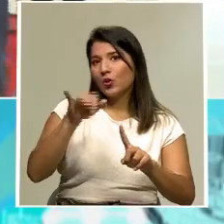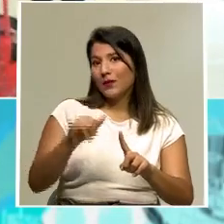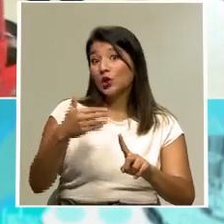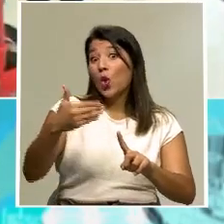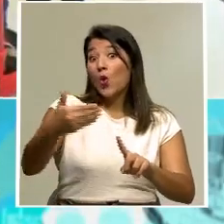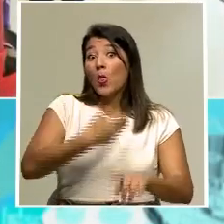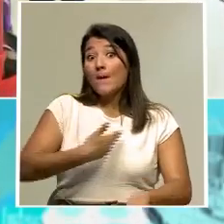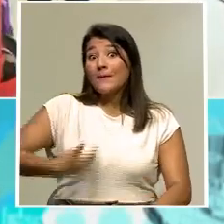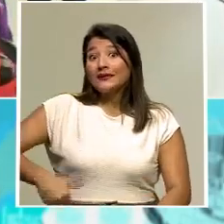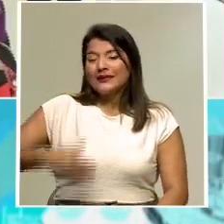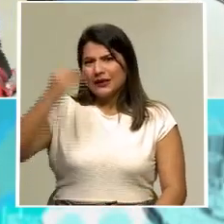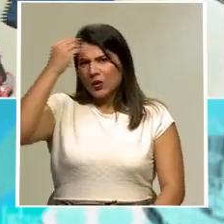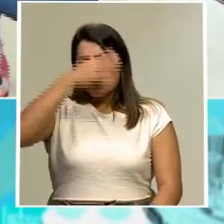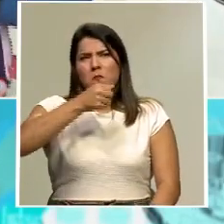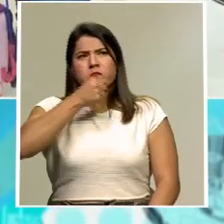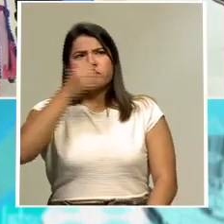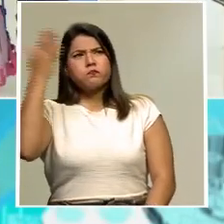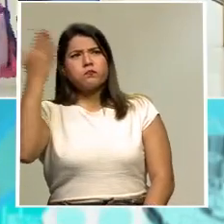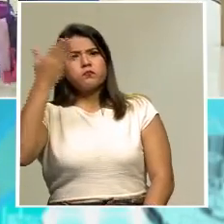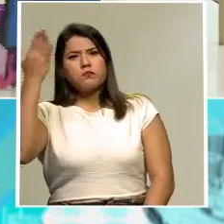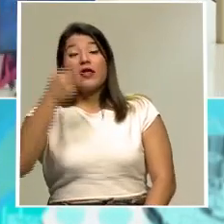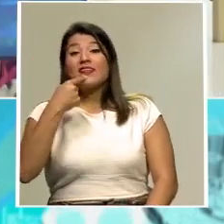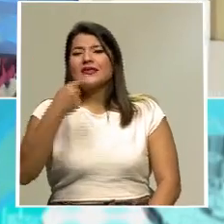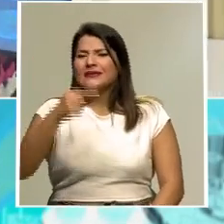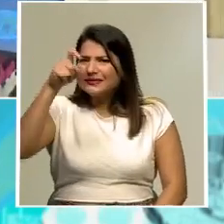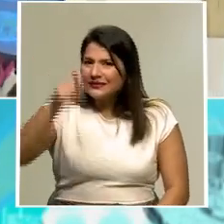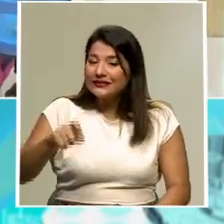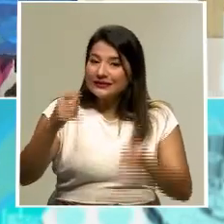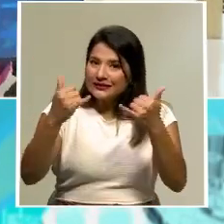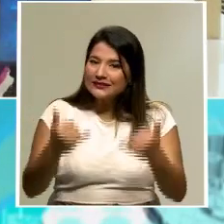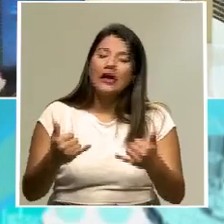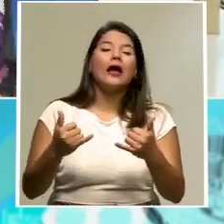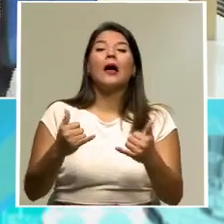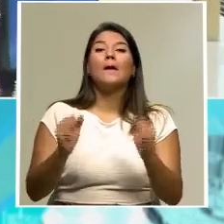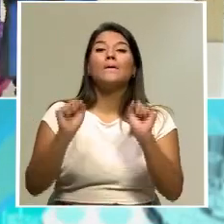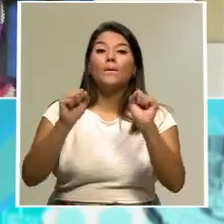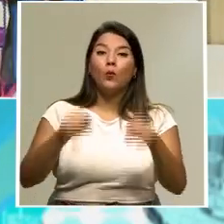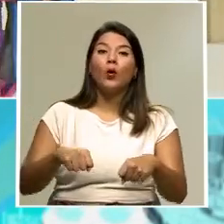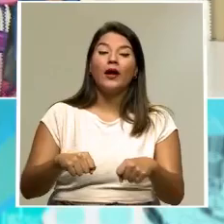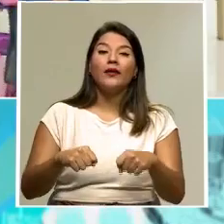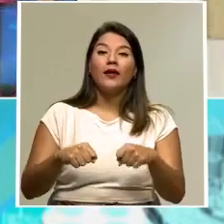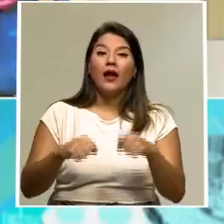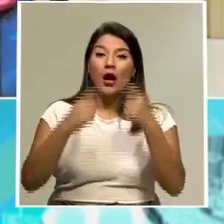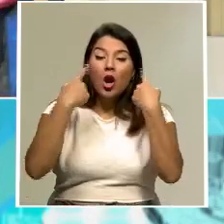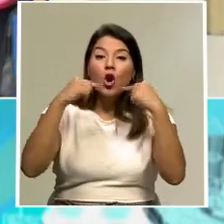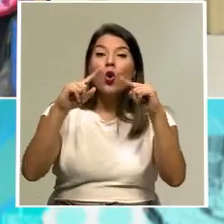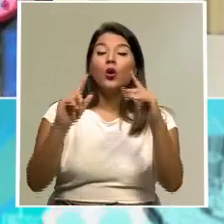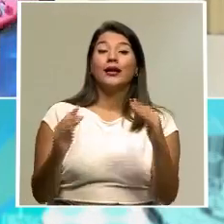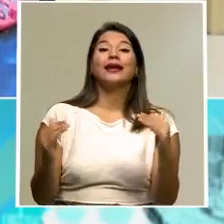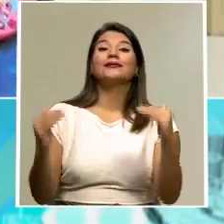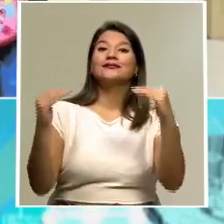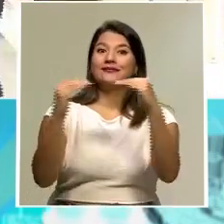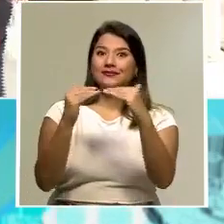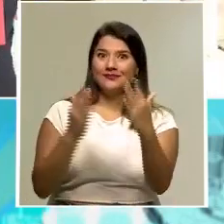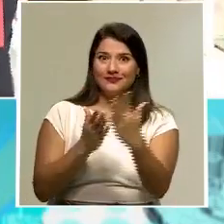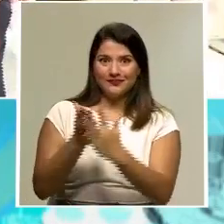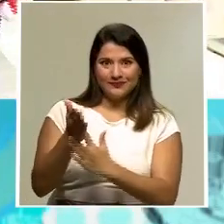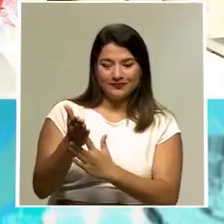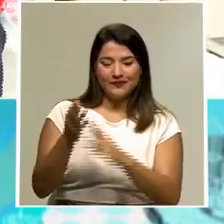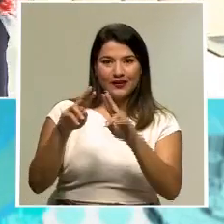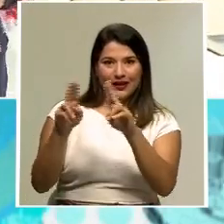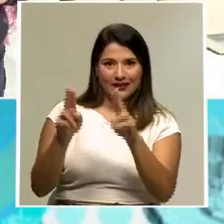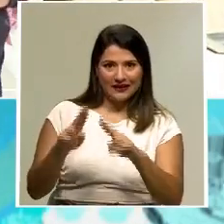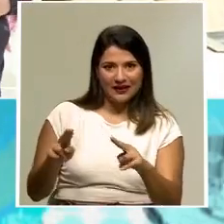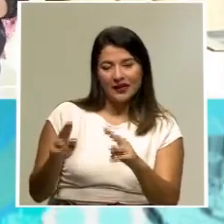mandatario de la República, él asegura que es urgente que se dé el tema de la alfabetización digital, un tema